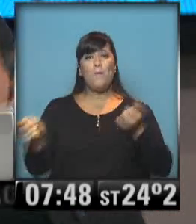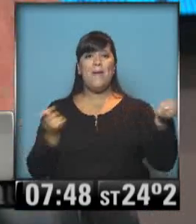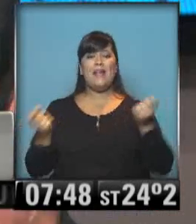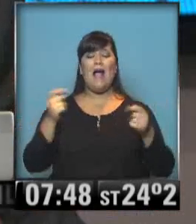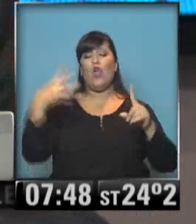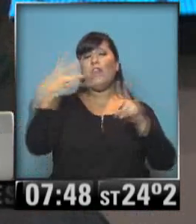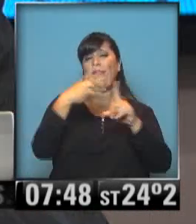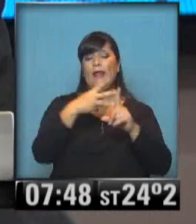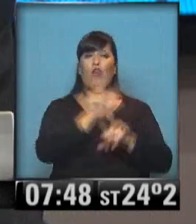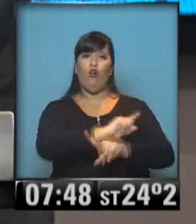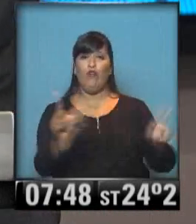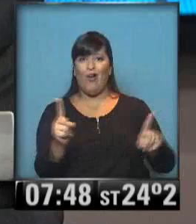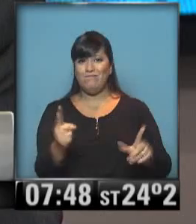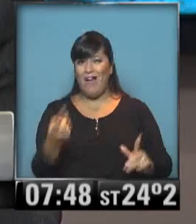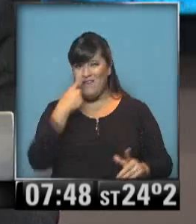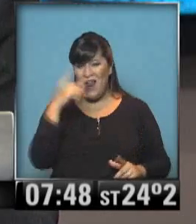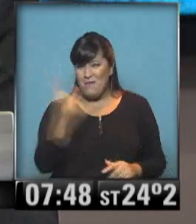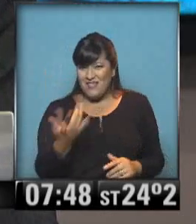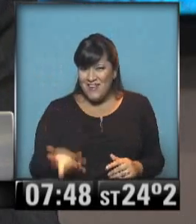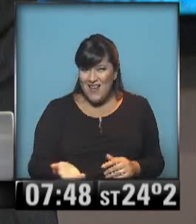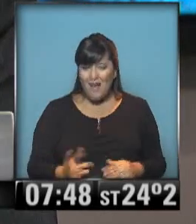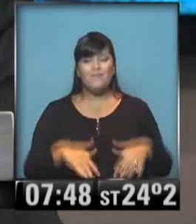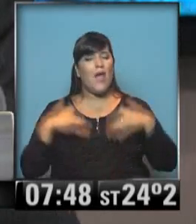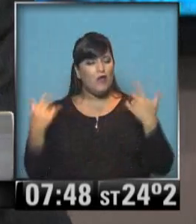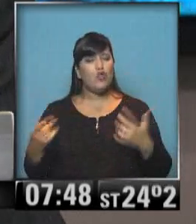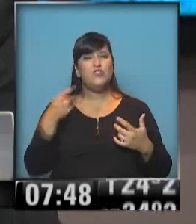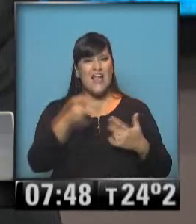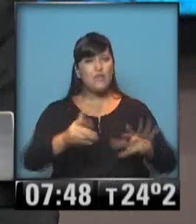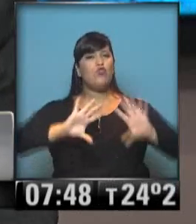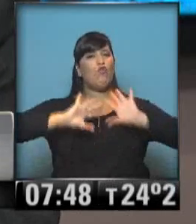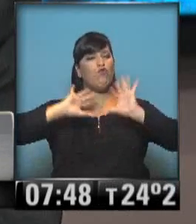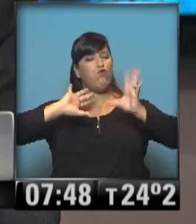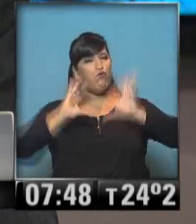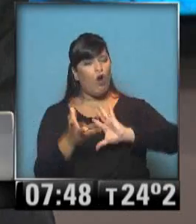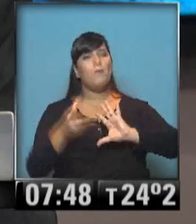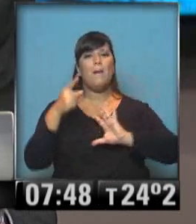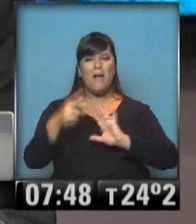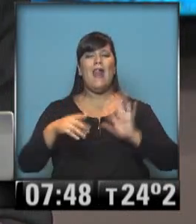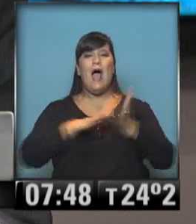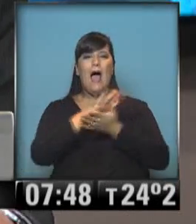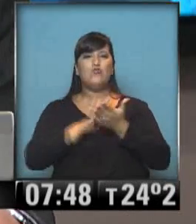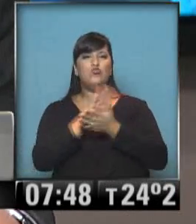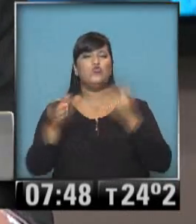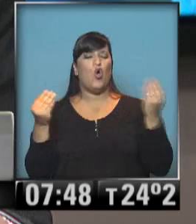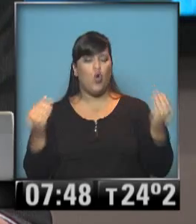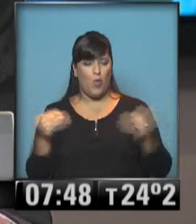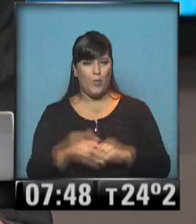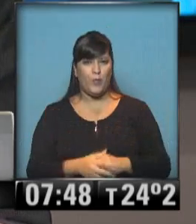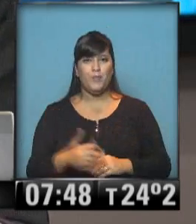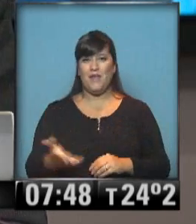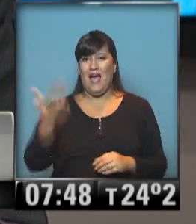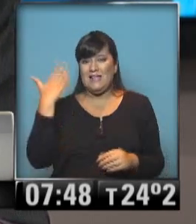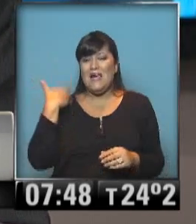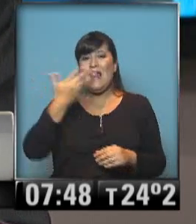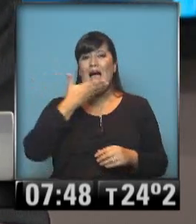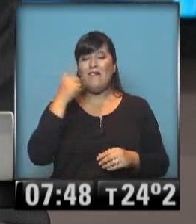trigo de tal lado Entonces esto eh es una forma o un intento por lo menos vamos a ver cóm funciona ayer hablando con Ricardo Delgado